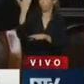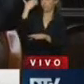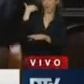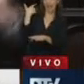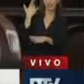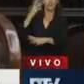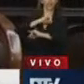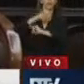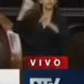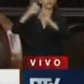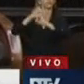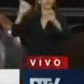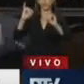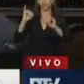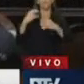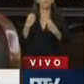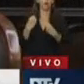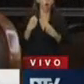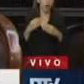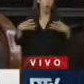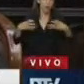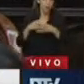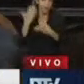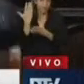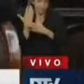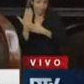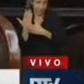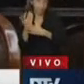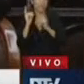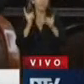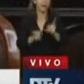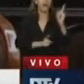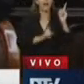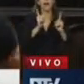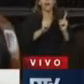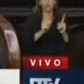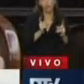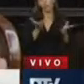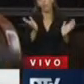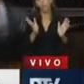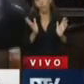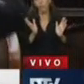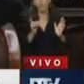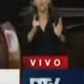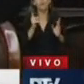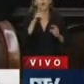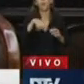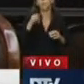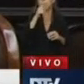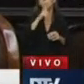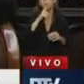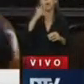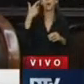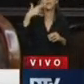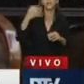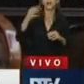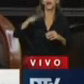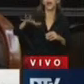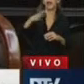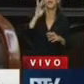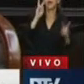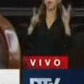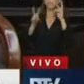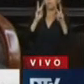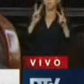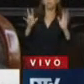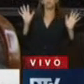cual vamos a acompañar el proyecto en general, votando en contra todos los aumentos, votando en contra las retenciones, votando en contra muchas de las cosas que estamos en